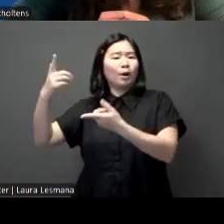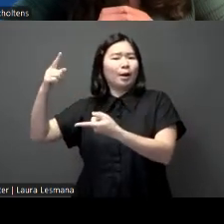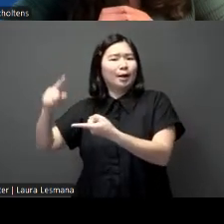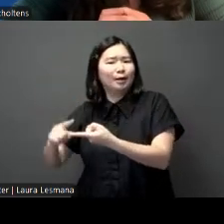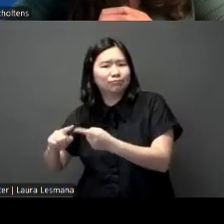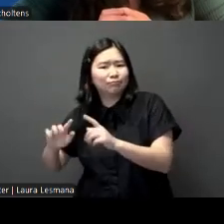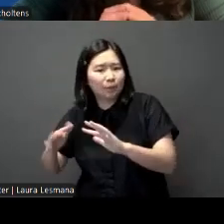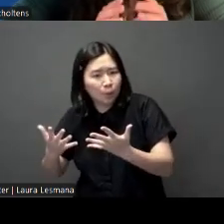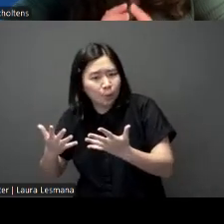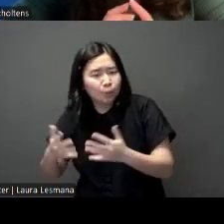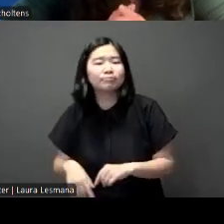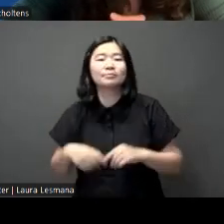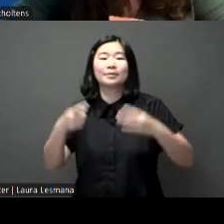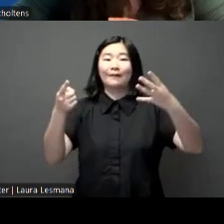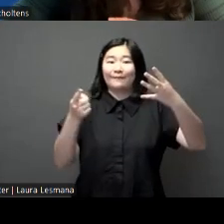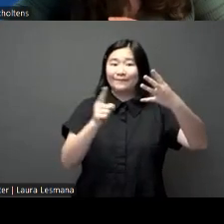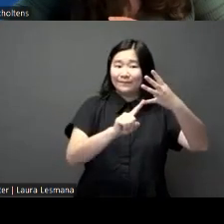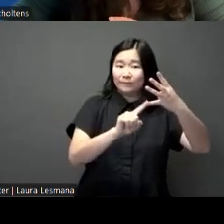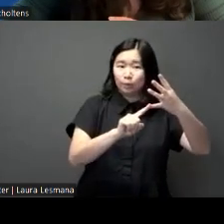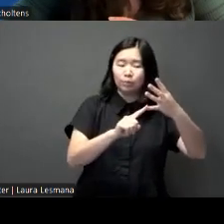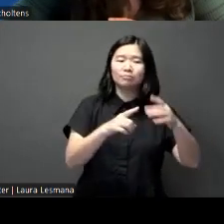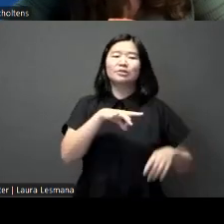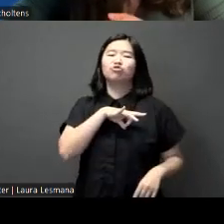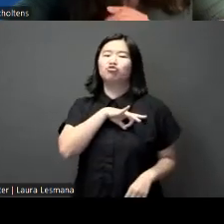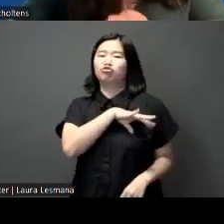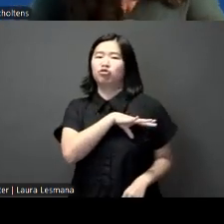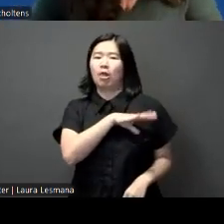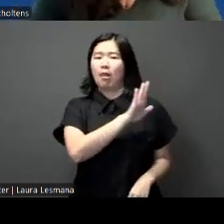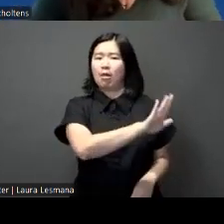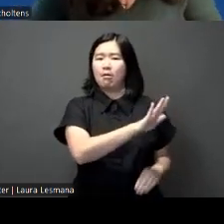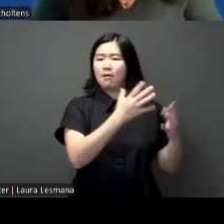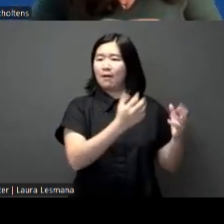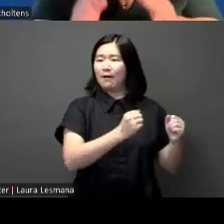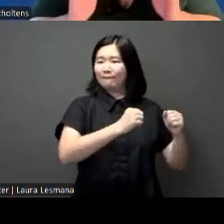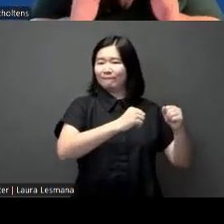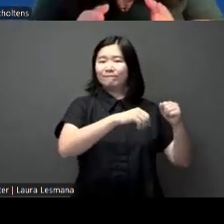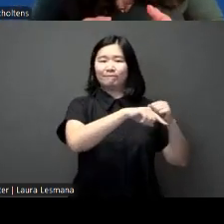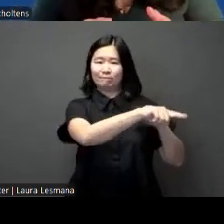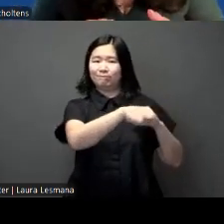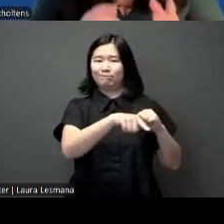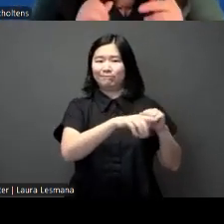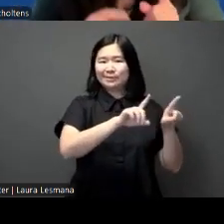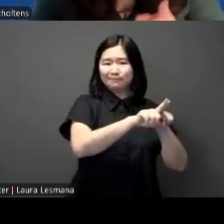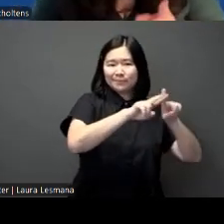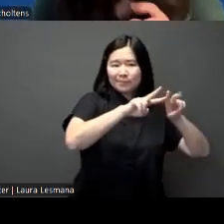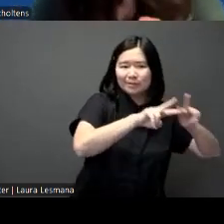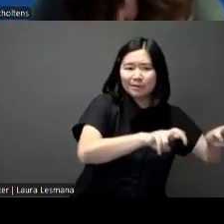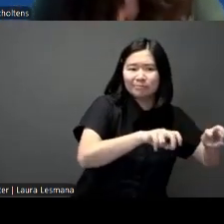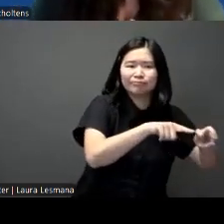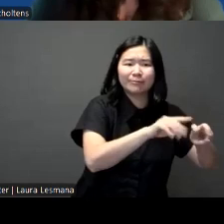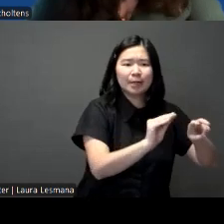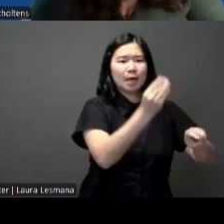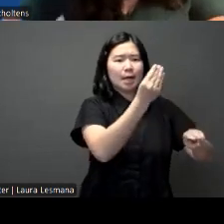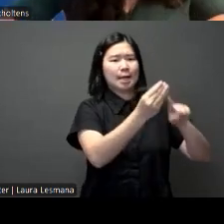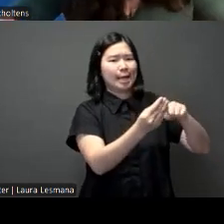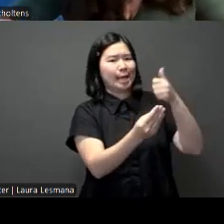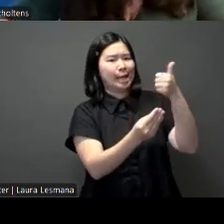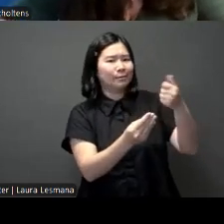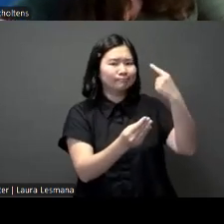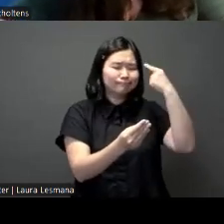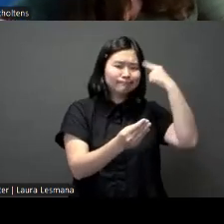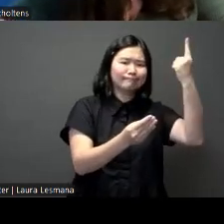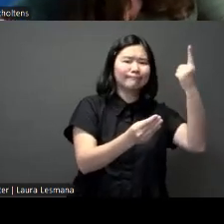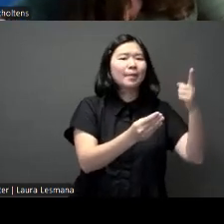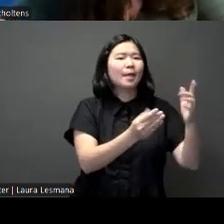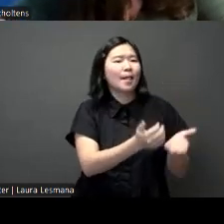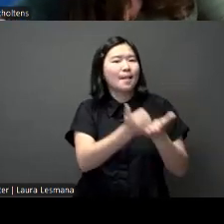determinantes efforts. And sociales en los finally, a esfuerzos de Q&A eliminación de session with our enfermedades. speakers Por where we're último, going to una be sesión de answering preguntas y your respuestas questions, con so todos stick los around for ponentes en that. las que vamos a To responder